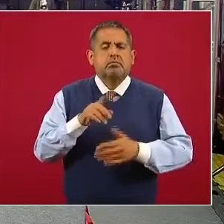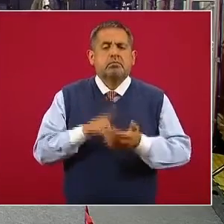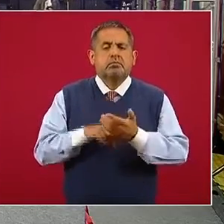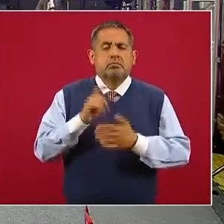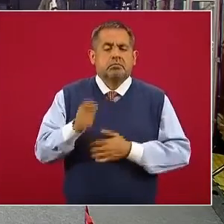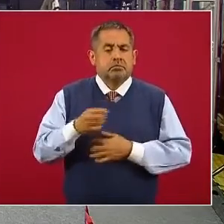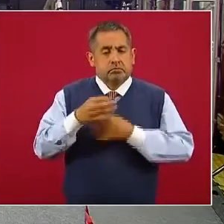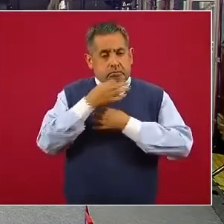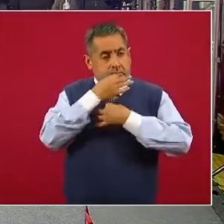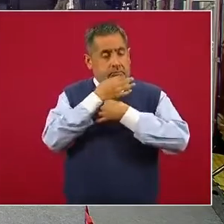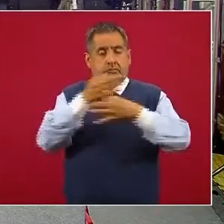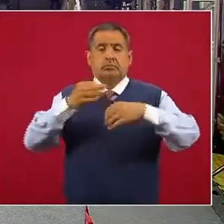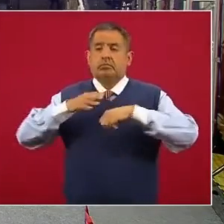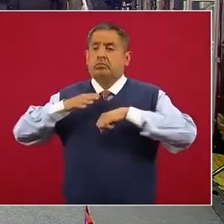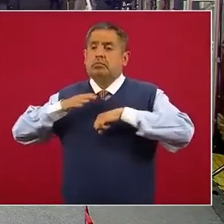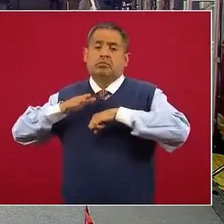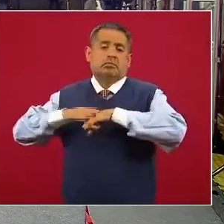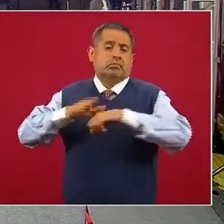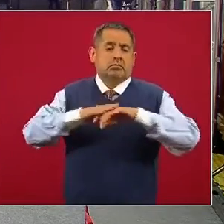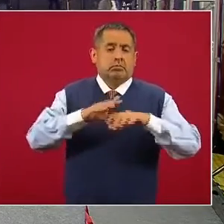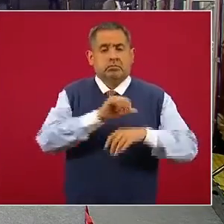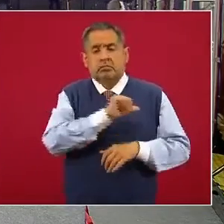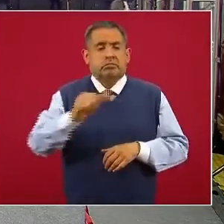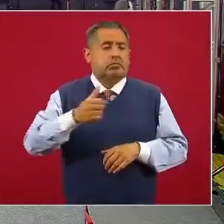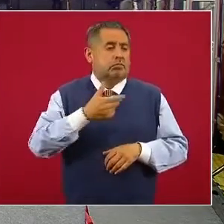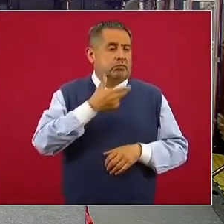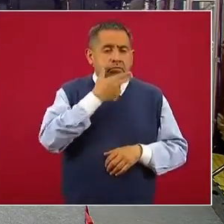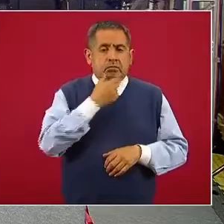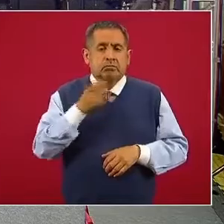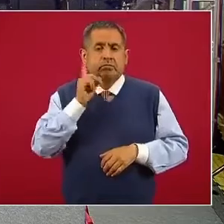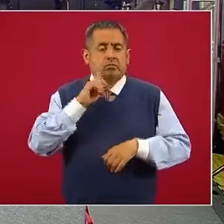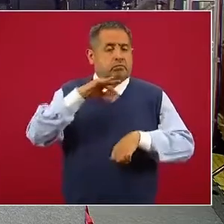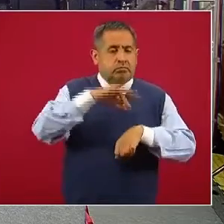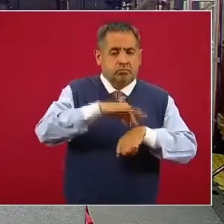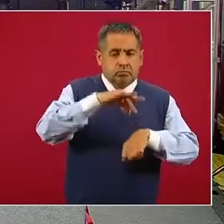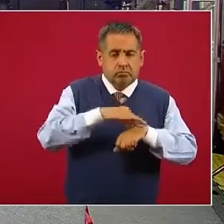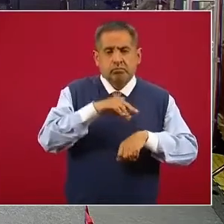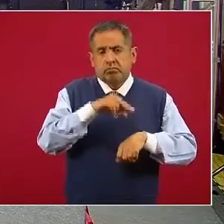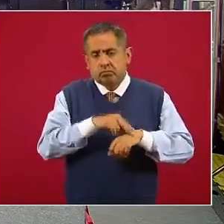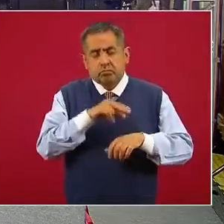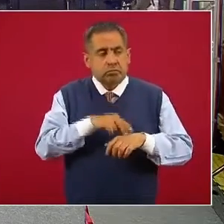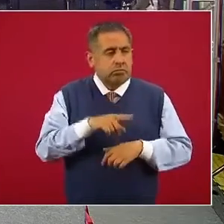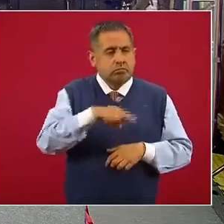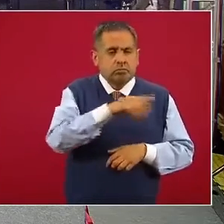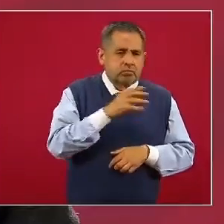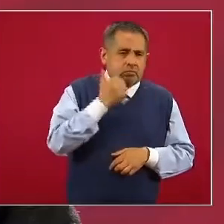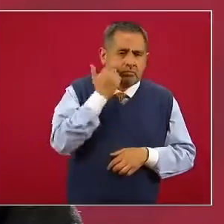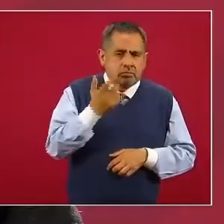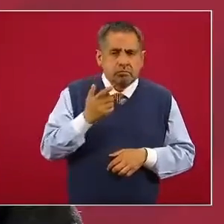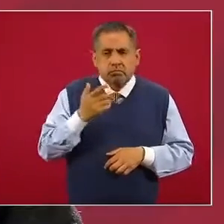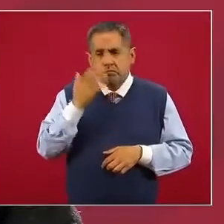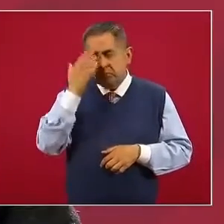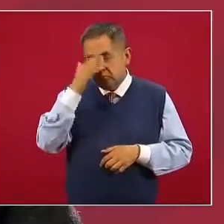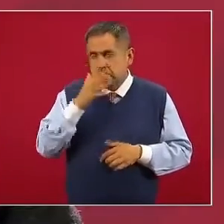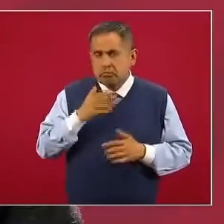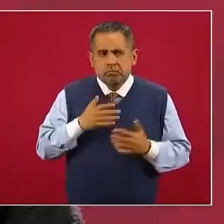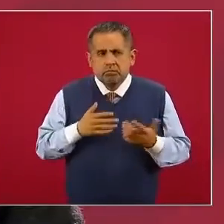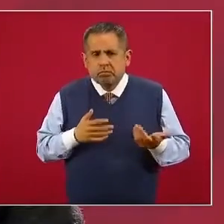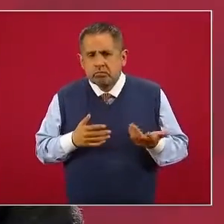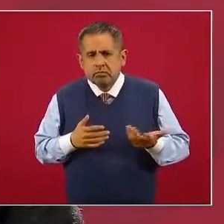este es un mensaje para todas las médicas y médicos generales que están interesados